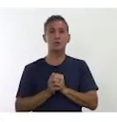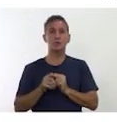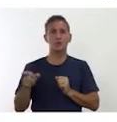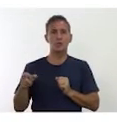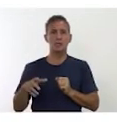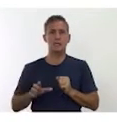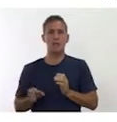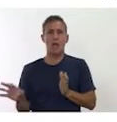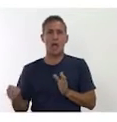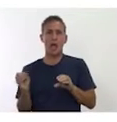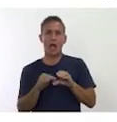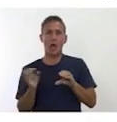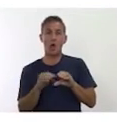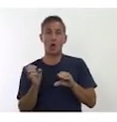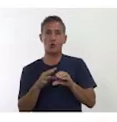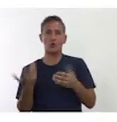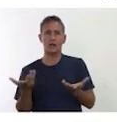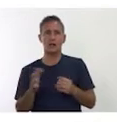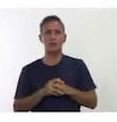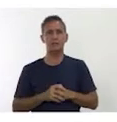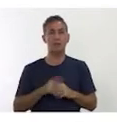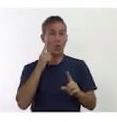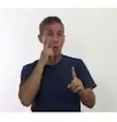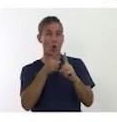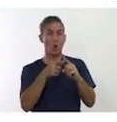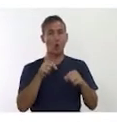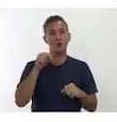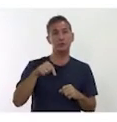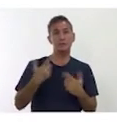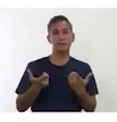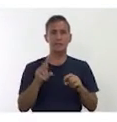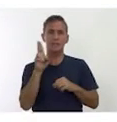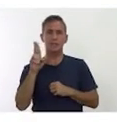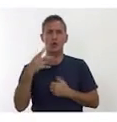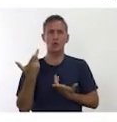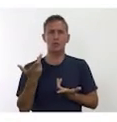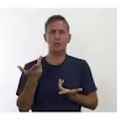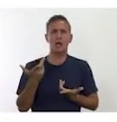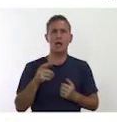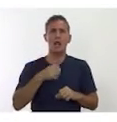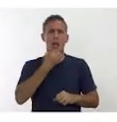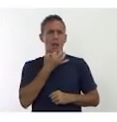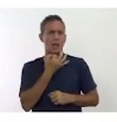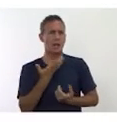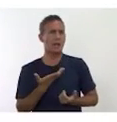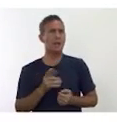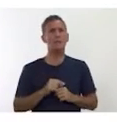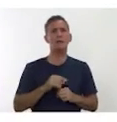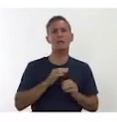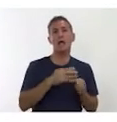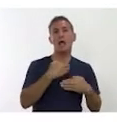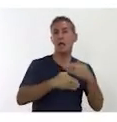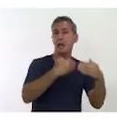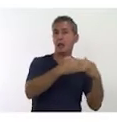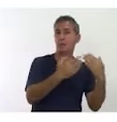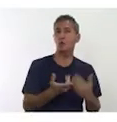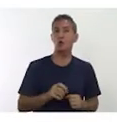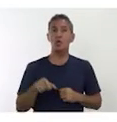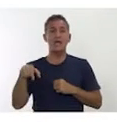ahorro. El objetivo de esta unidad es explicar el proceso